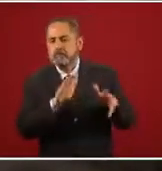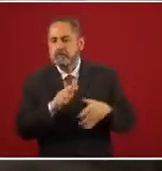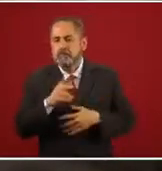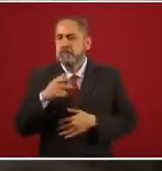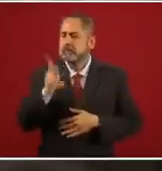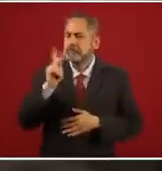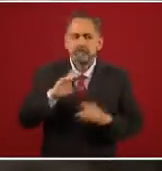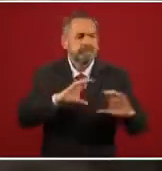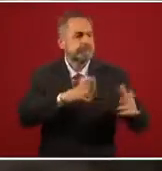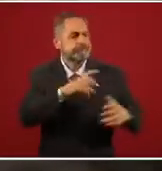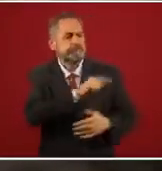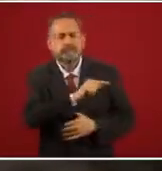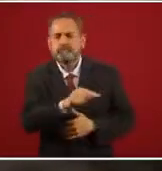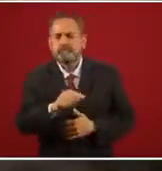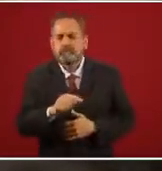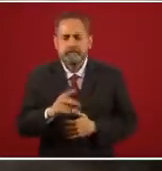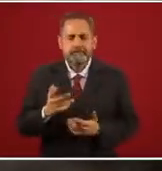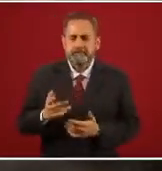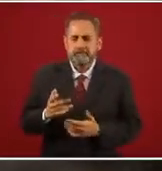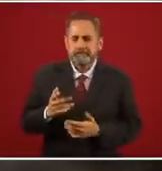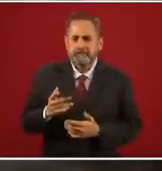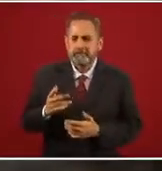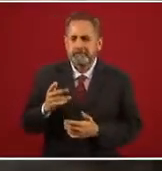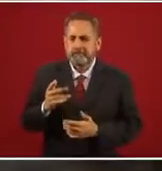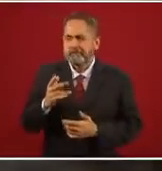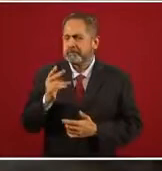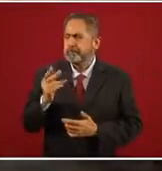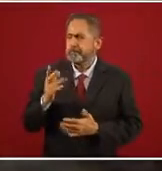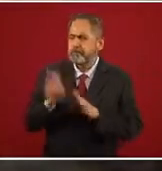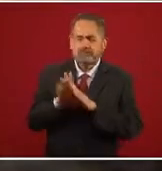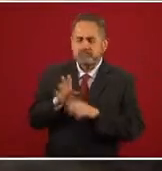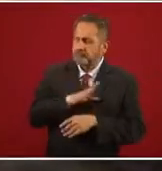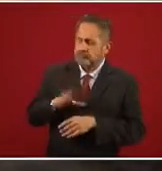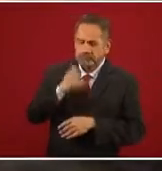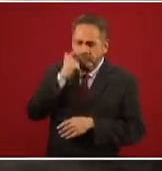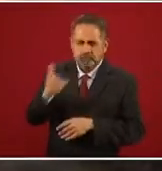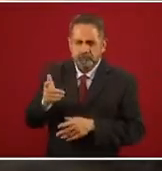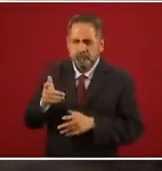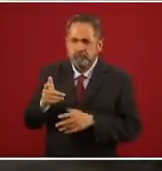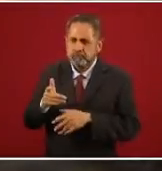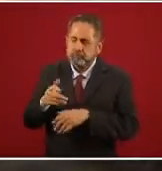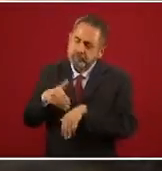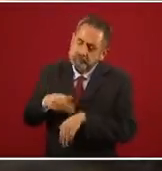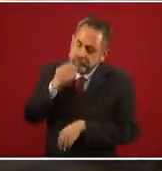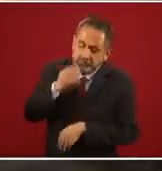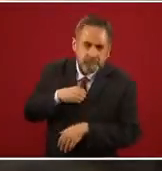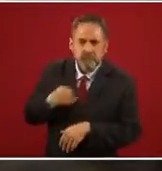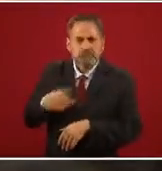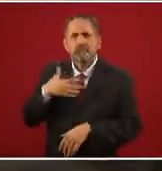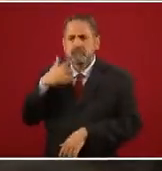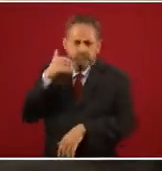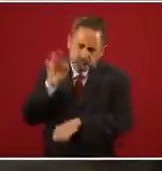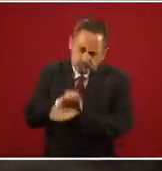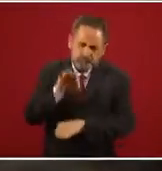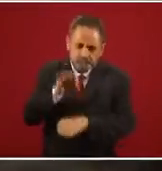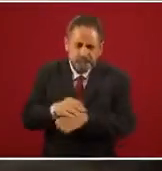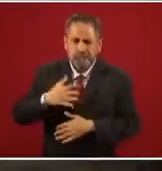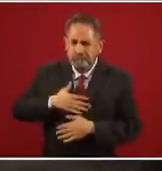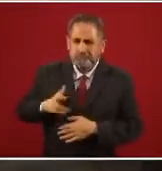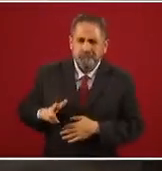comunidades dicen pues no hay un paso atrás, ¿va? Por defender su río y pues